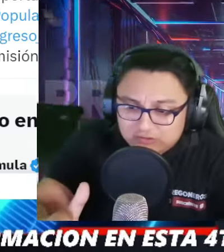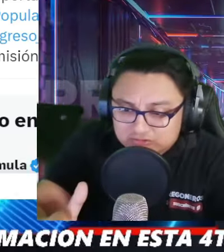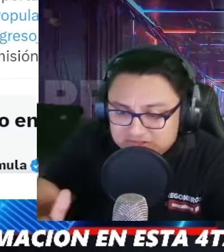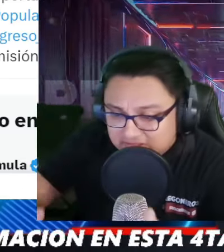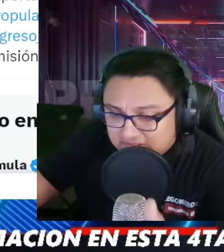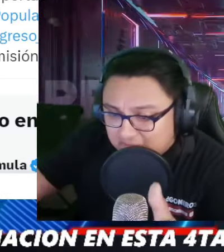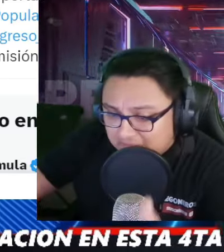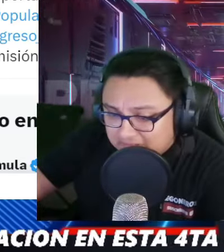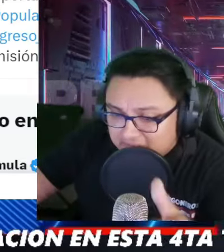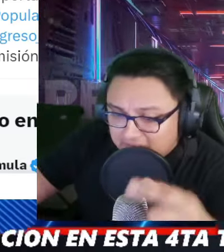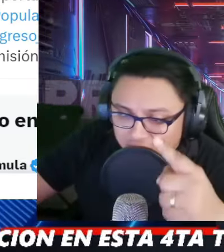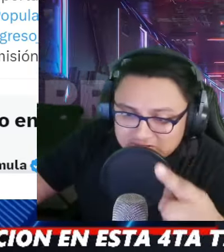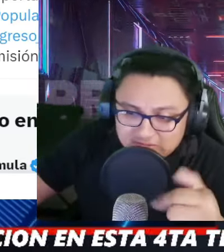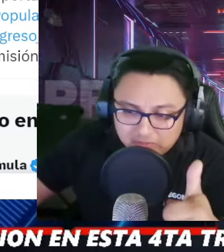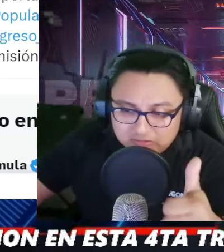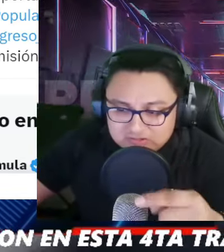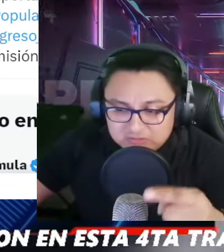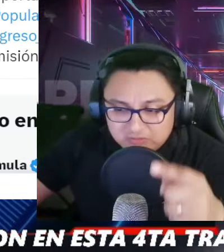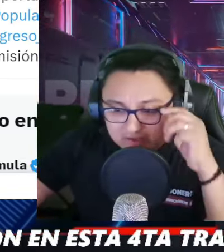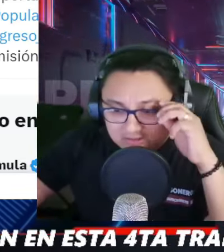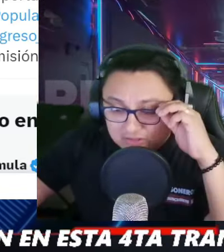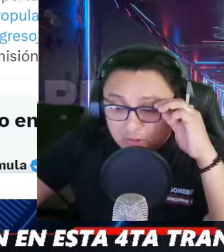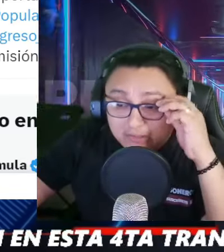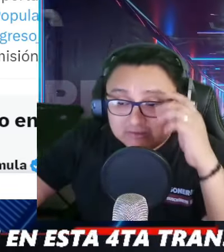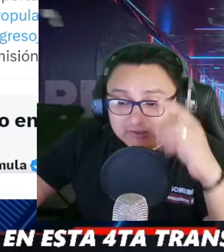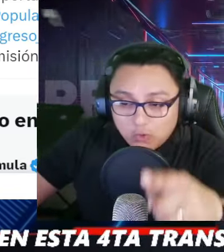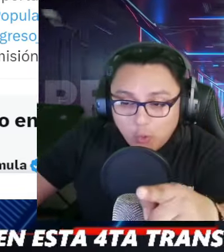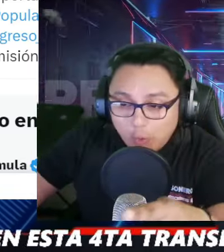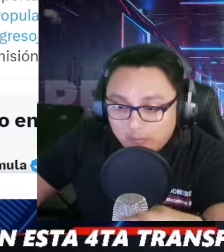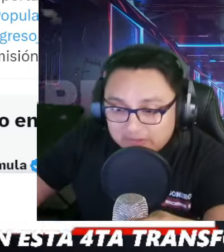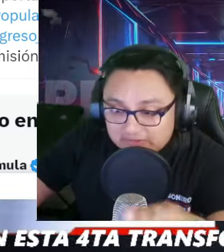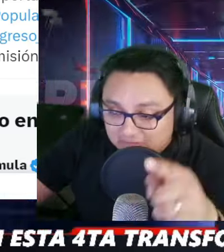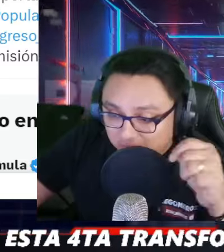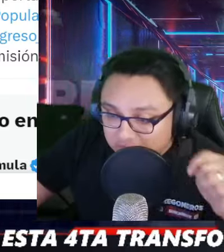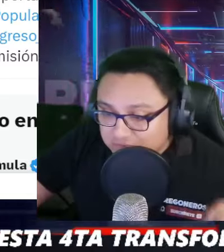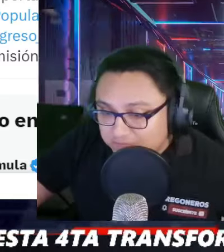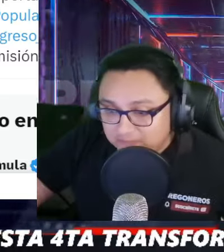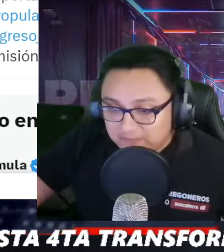ayúdanos con ese manita arriba, con ese poderosísimo like y compartan información.